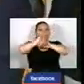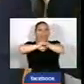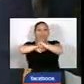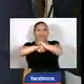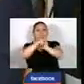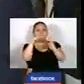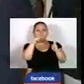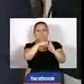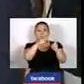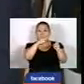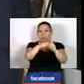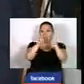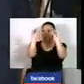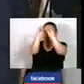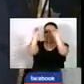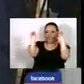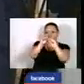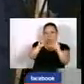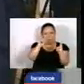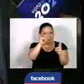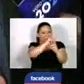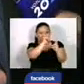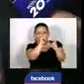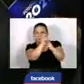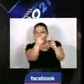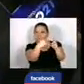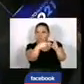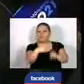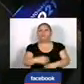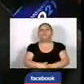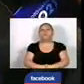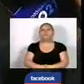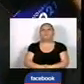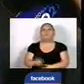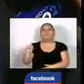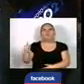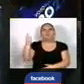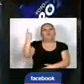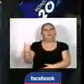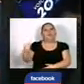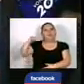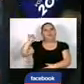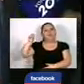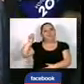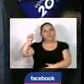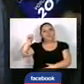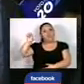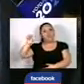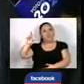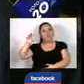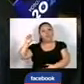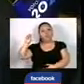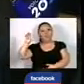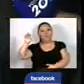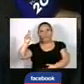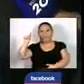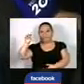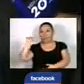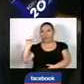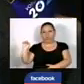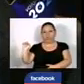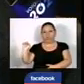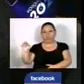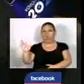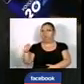acoso a través de tecnologías de información. En contra del señor José Roberto Silva Rugamas, el